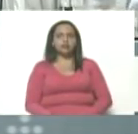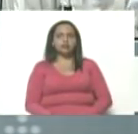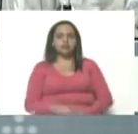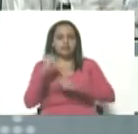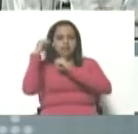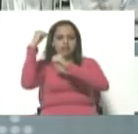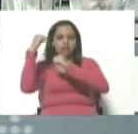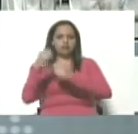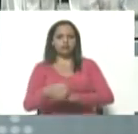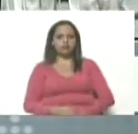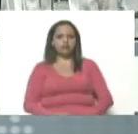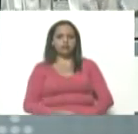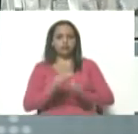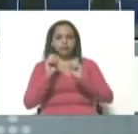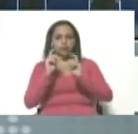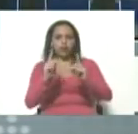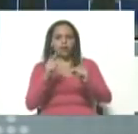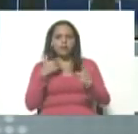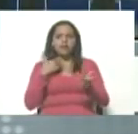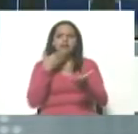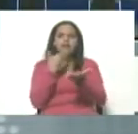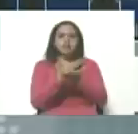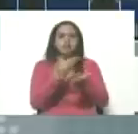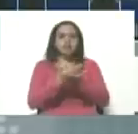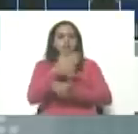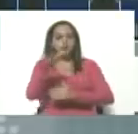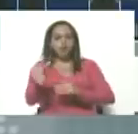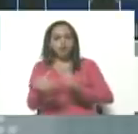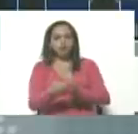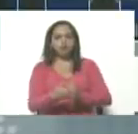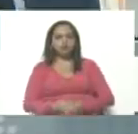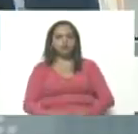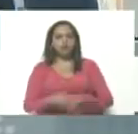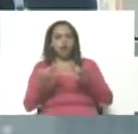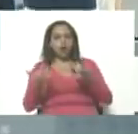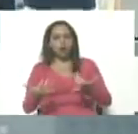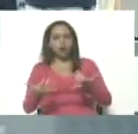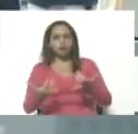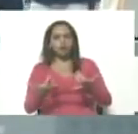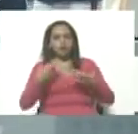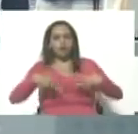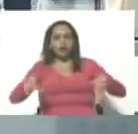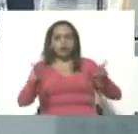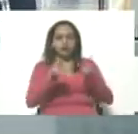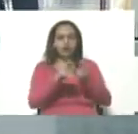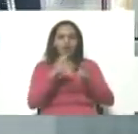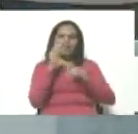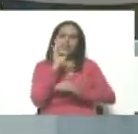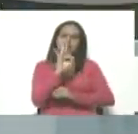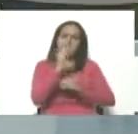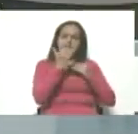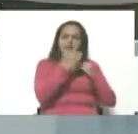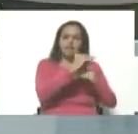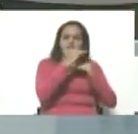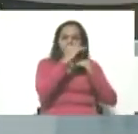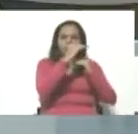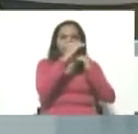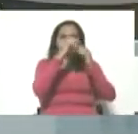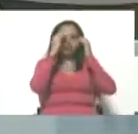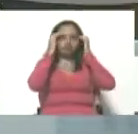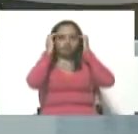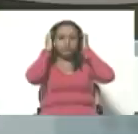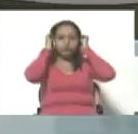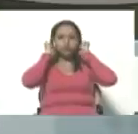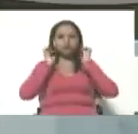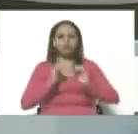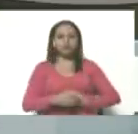Venceremos. Bueno, mi agradecimiento a todos. Entonces, vamos a recapitular. Tres niveles. Tres